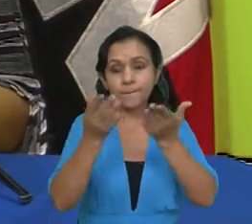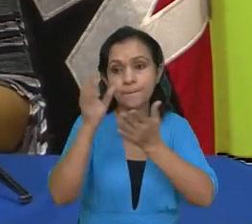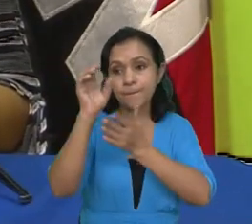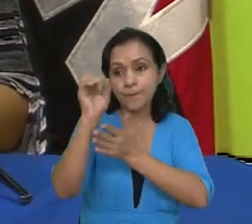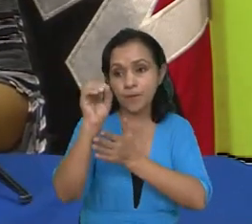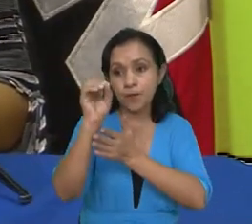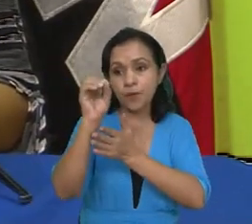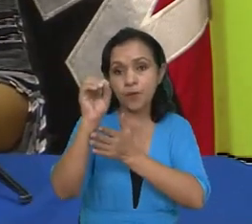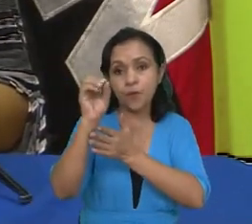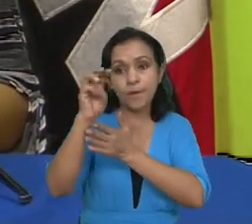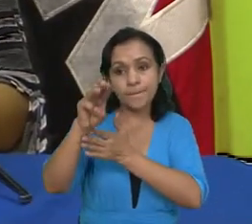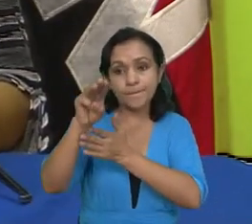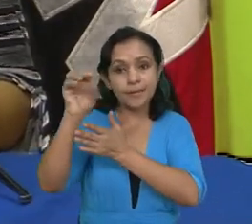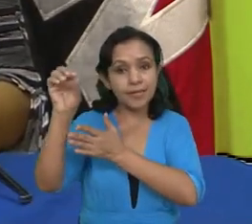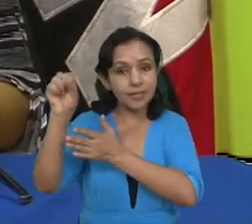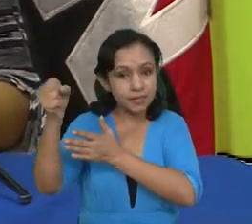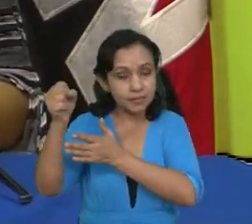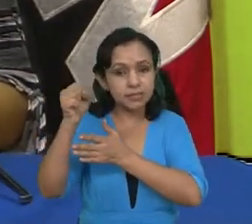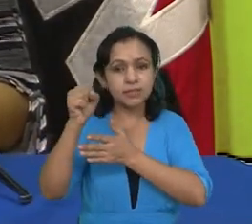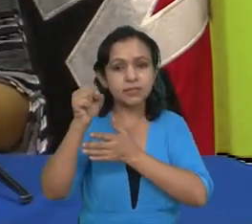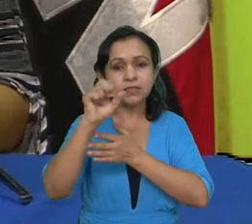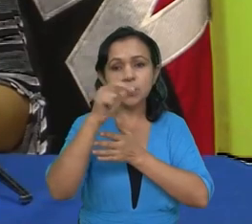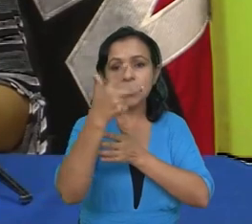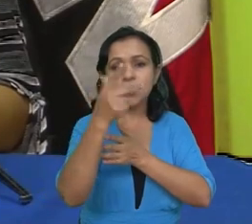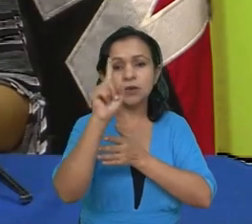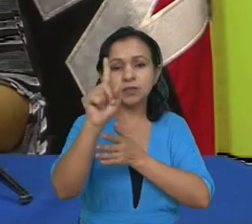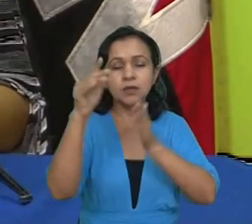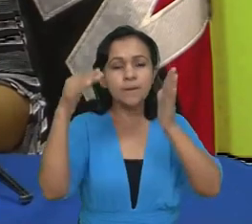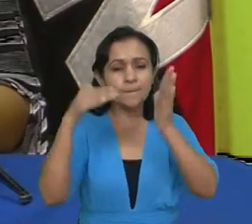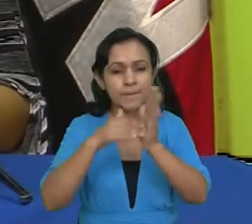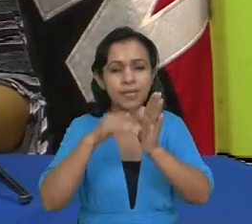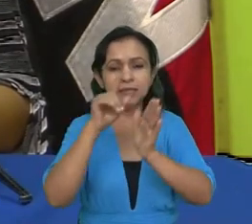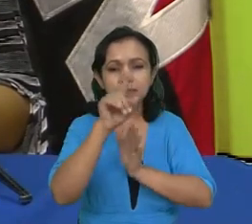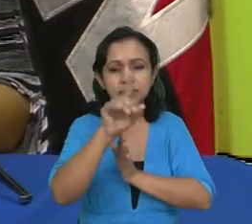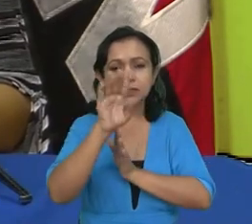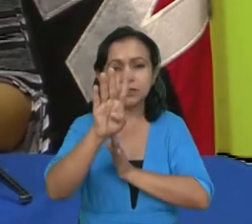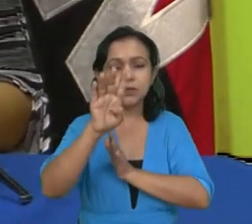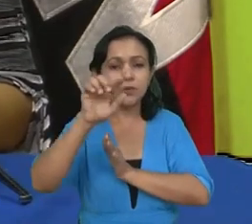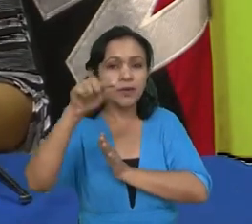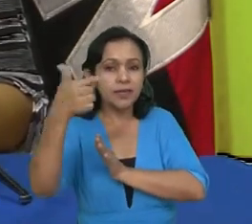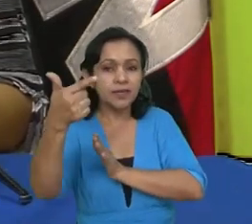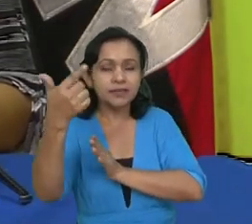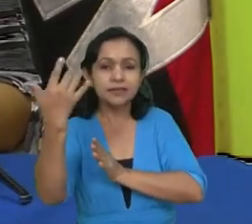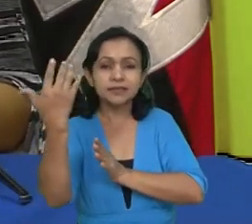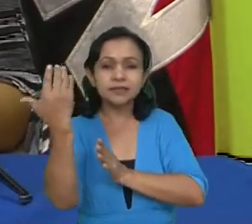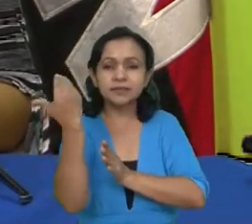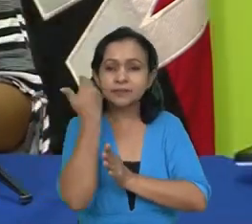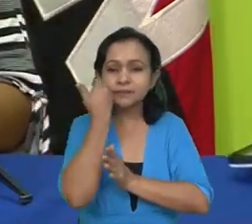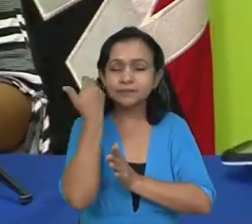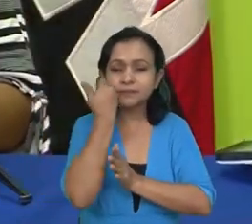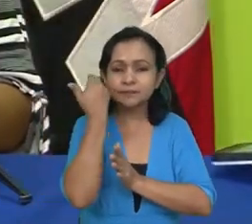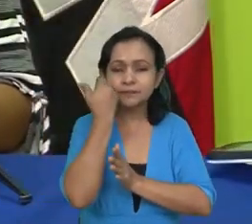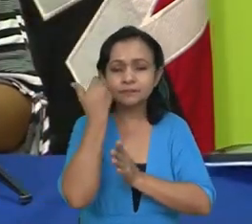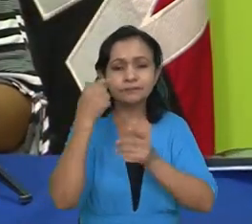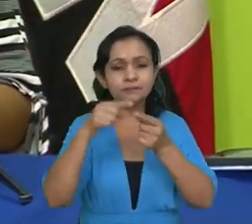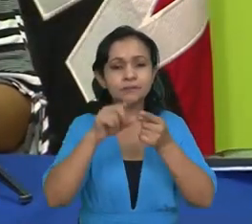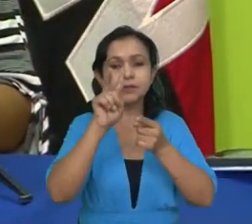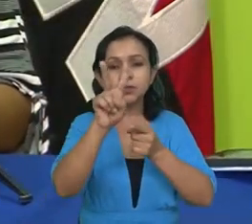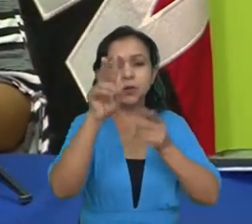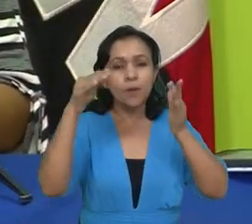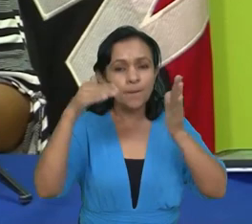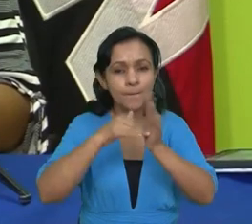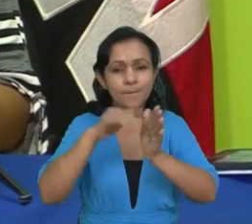organización mundial de la salud un total de 81 mil 147 casos y un reporte de dos